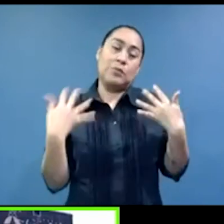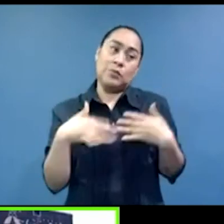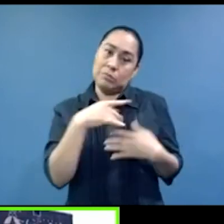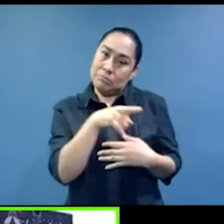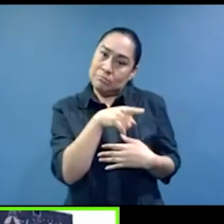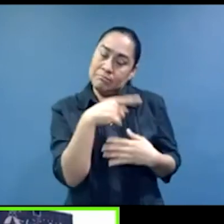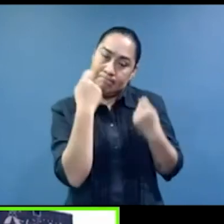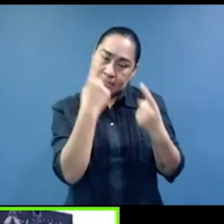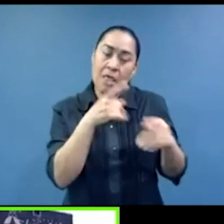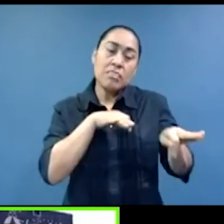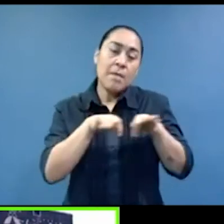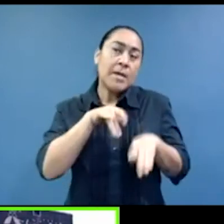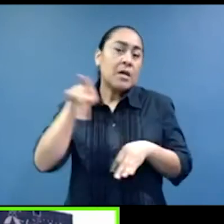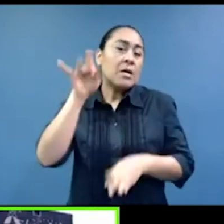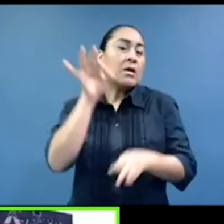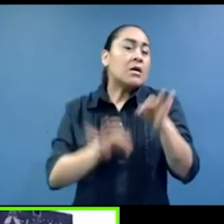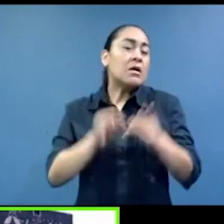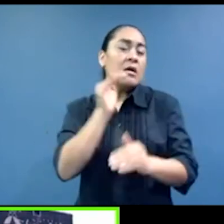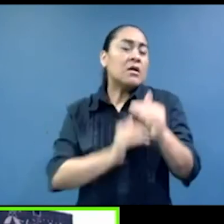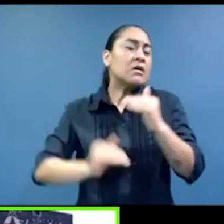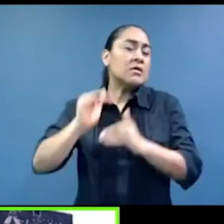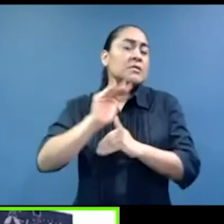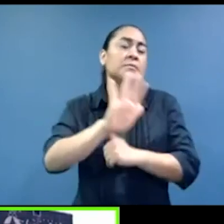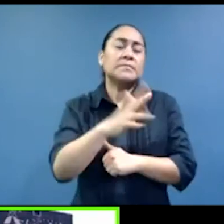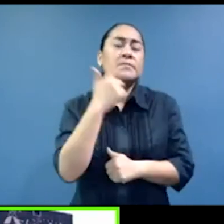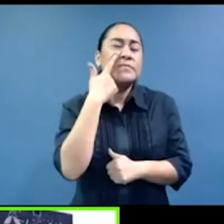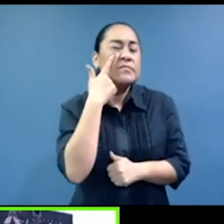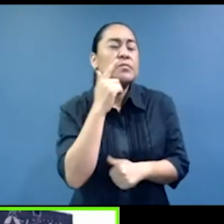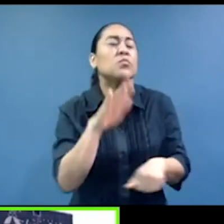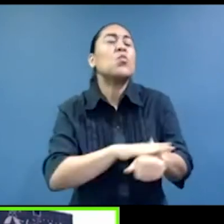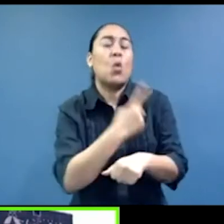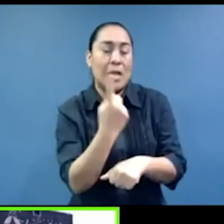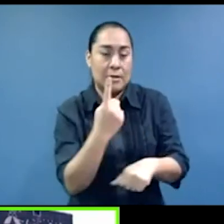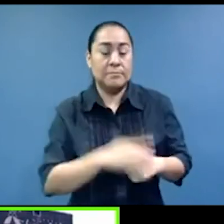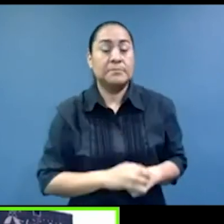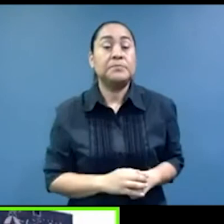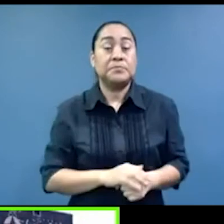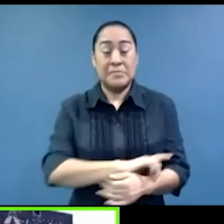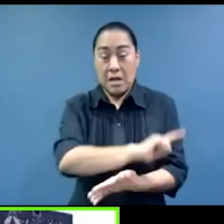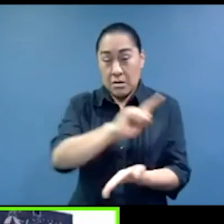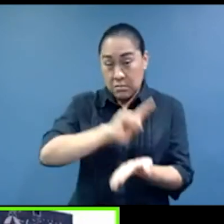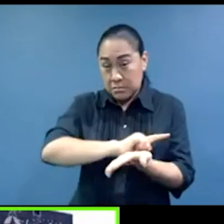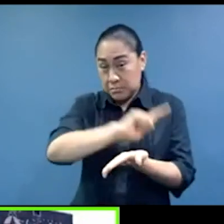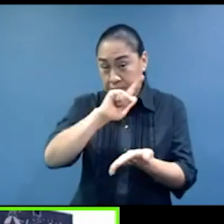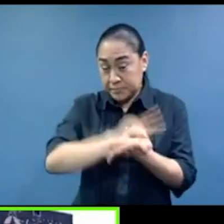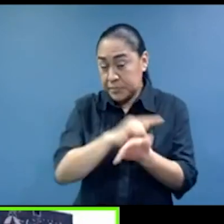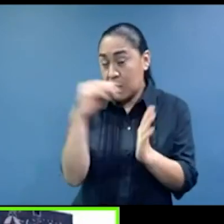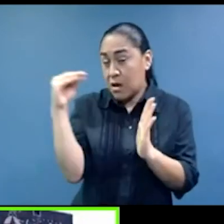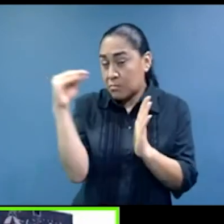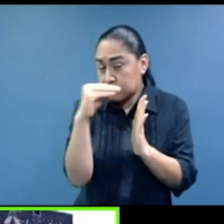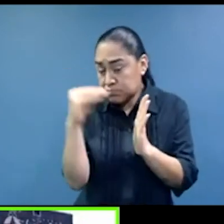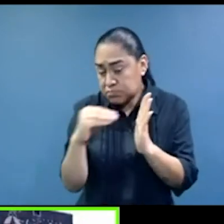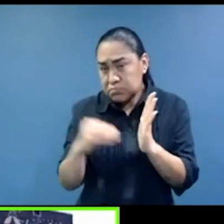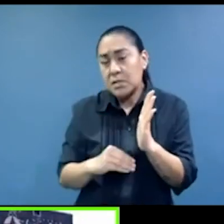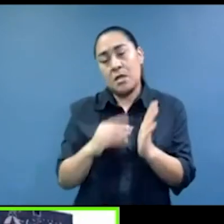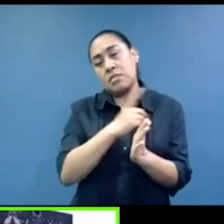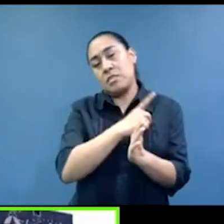de la Corte en el sentido que, fíjate, las reformas que necesitamos deben de ser